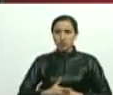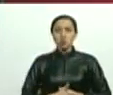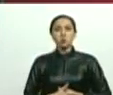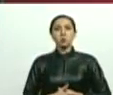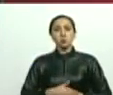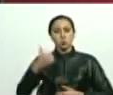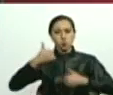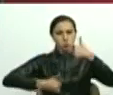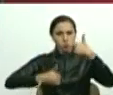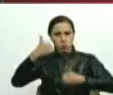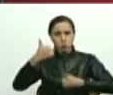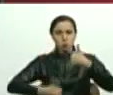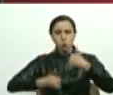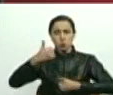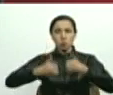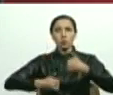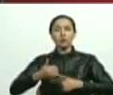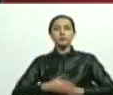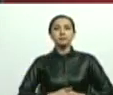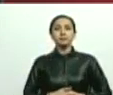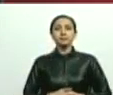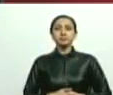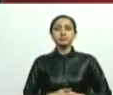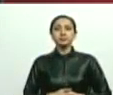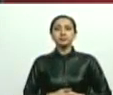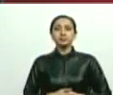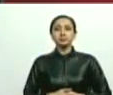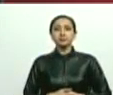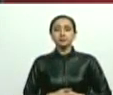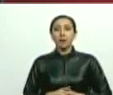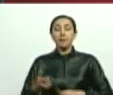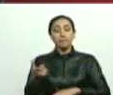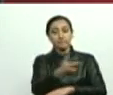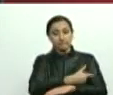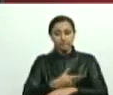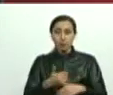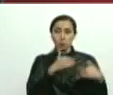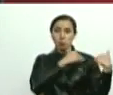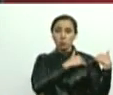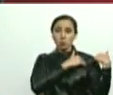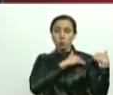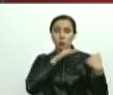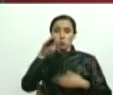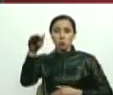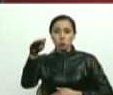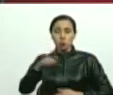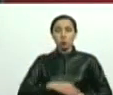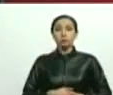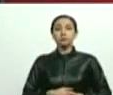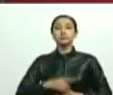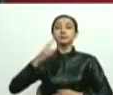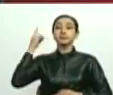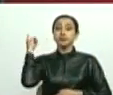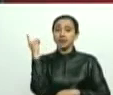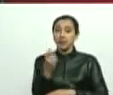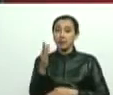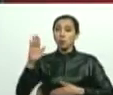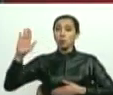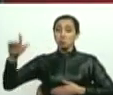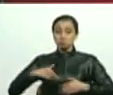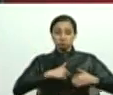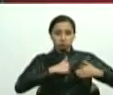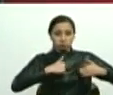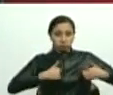postulados como candidatas y candidatos a gobernaciones, deben jurar con el